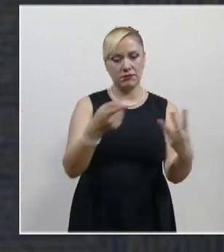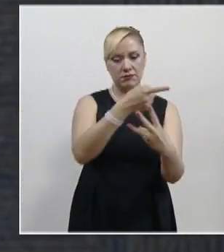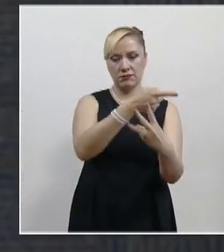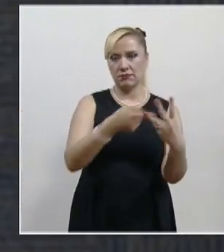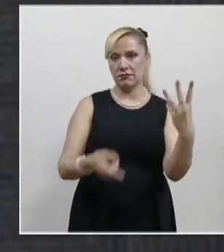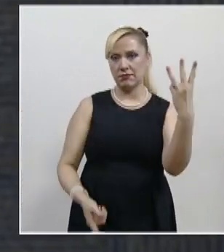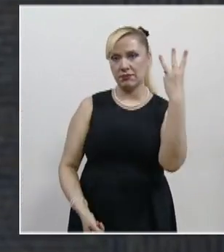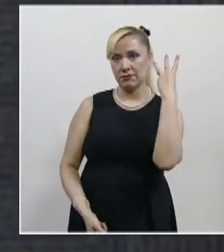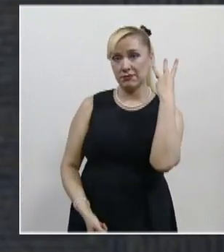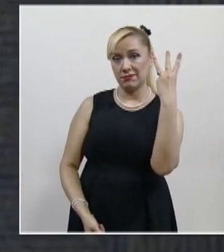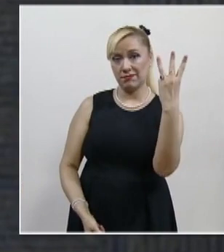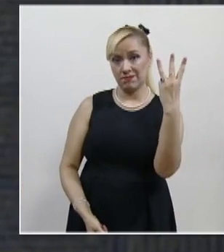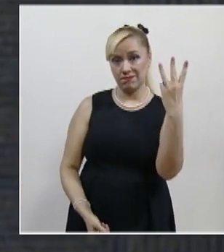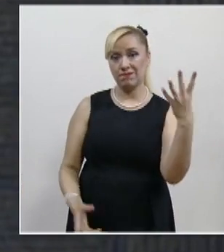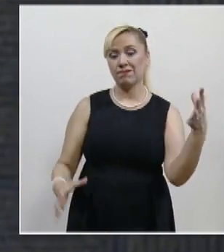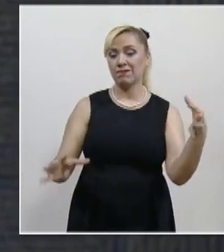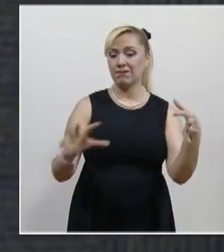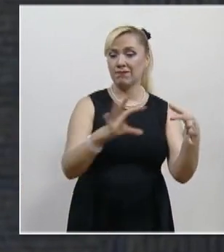los delitos. Tenemos